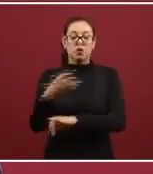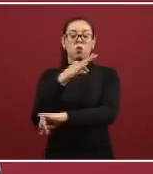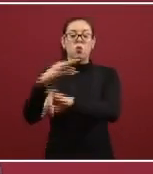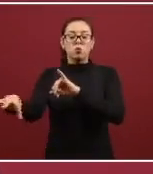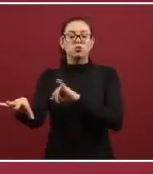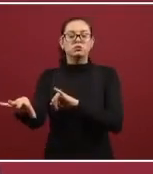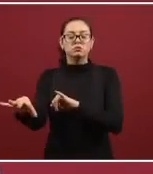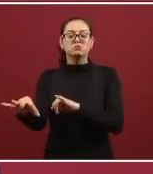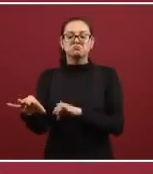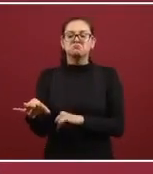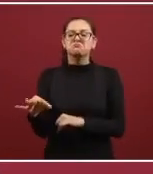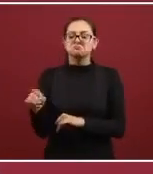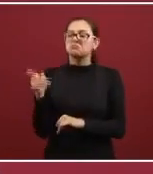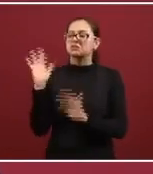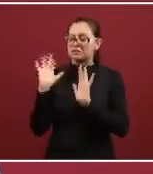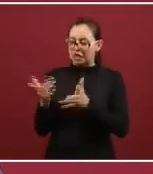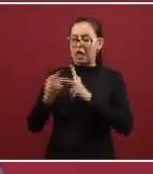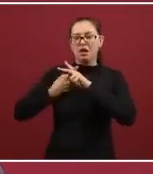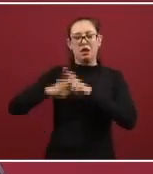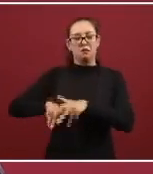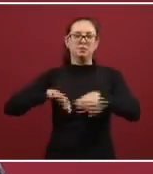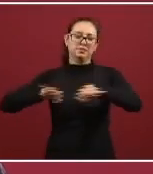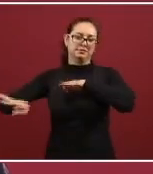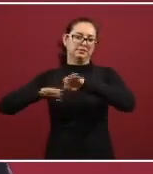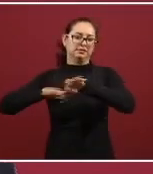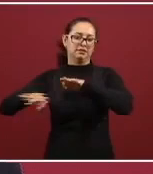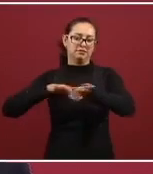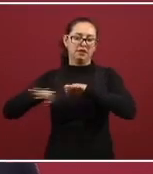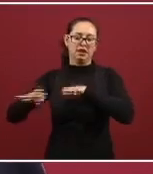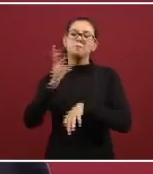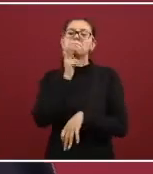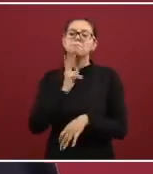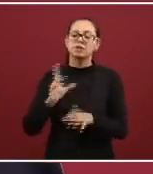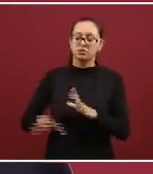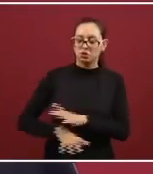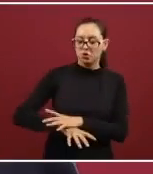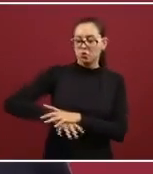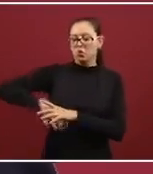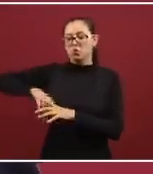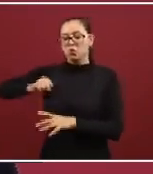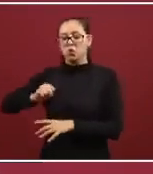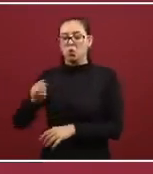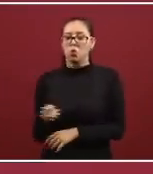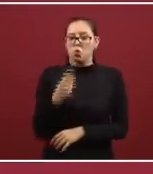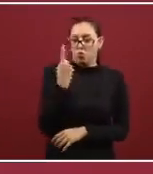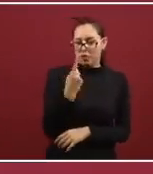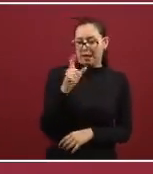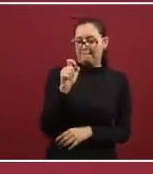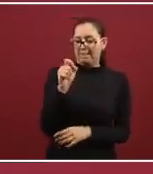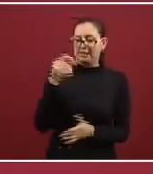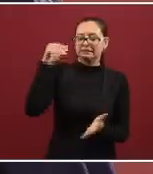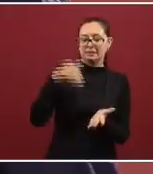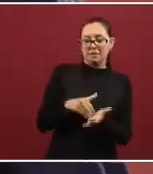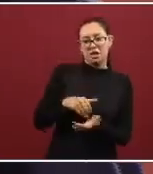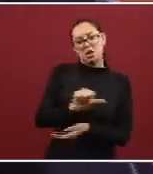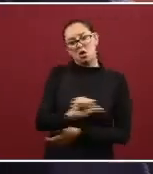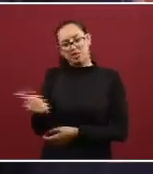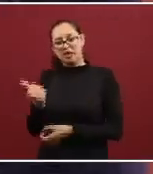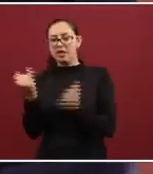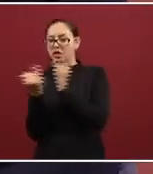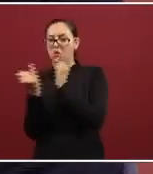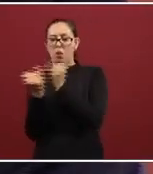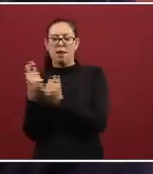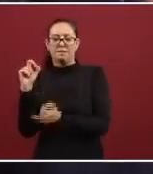van a estar ya extrayendo, una 20,000 barriles y la otra lo mismo, o